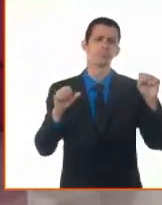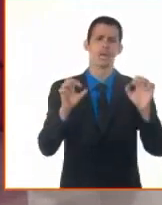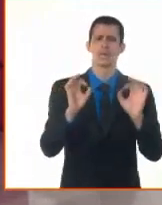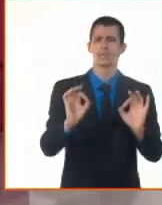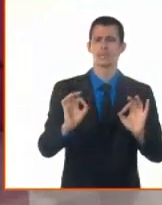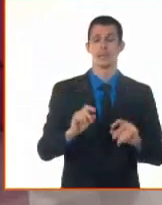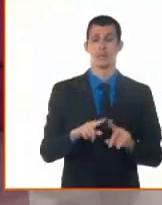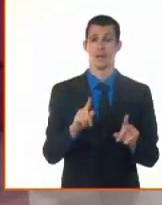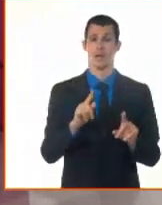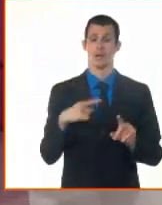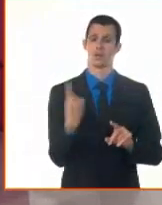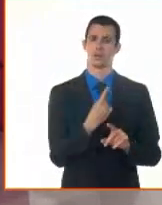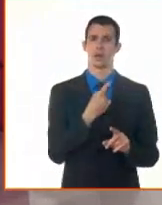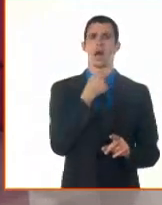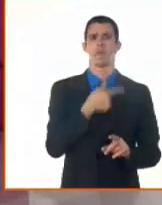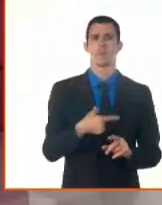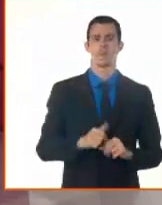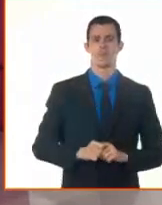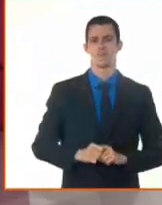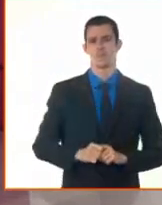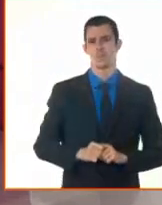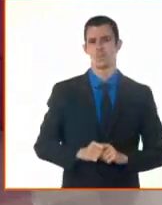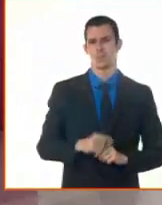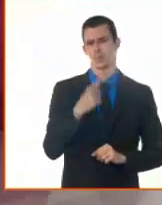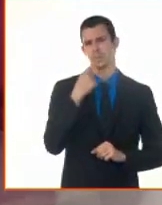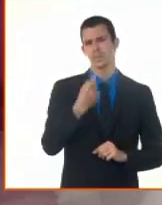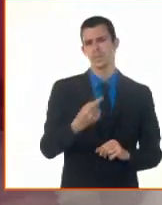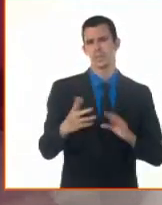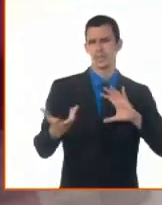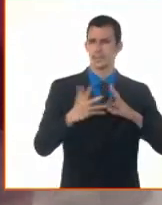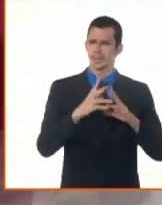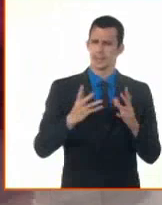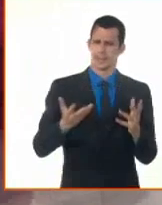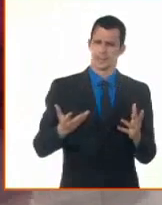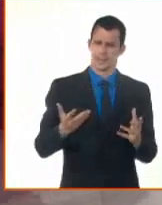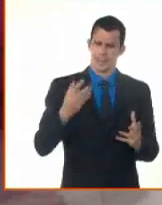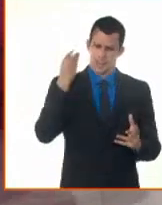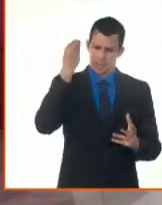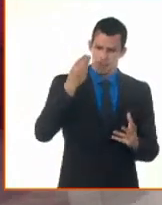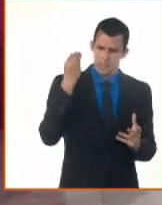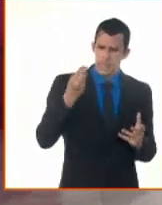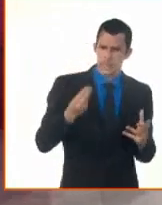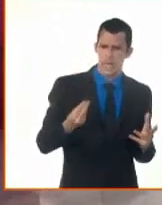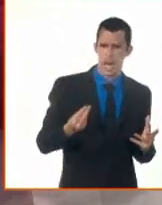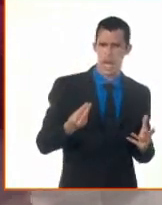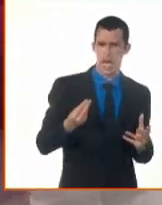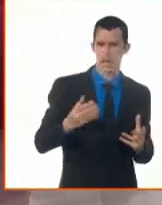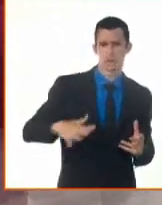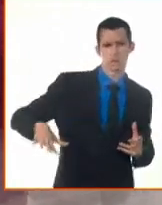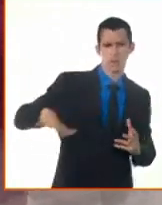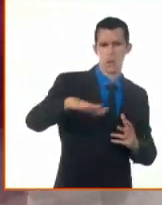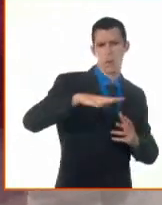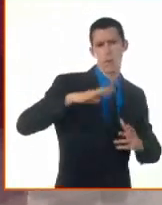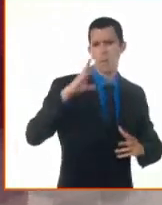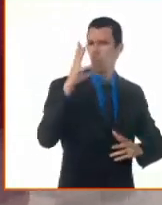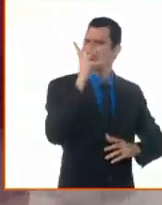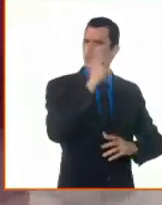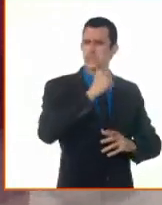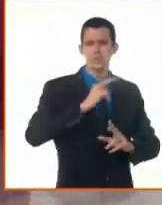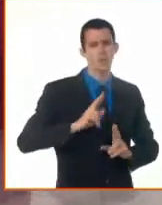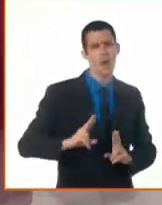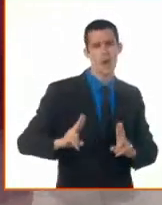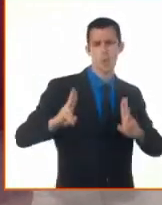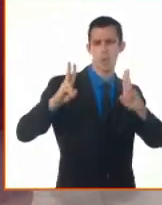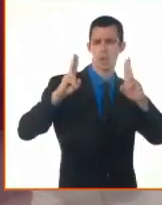se pretenda hablar desde un único lenguaje desde una sola postura pero